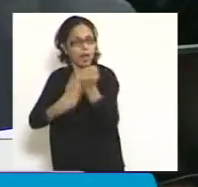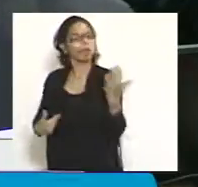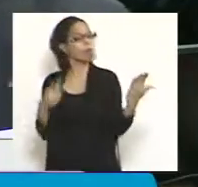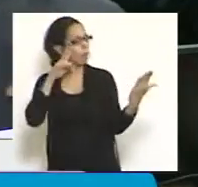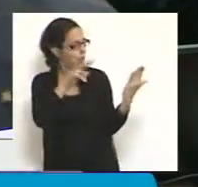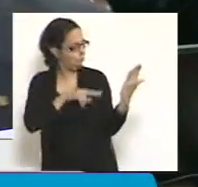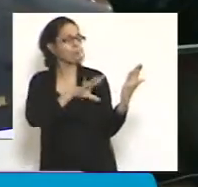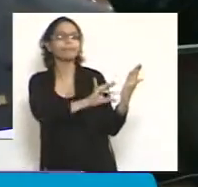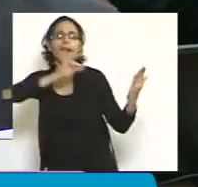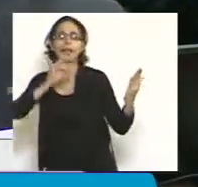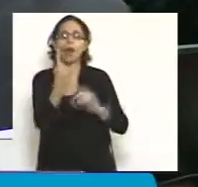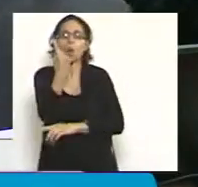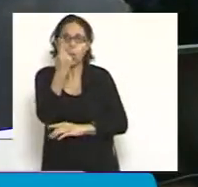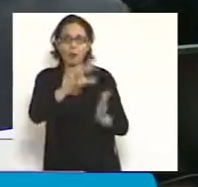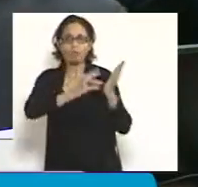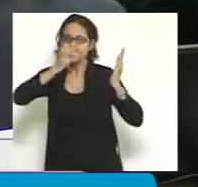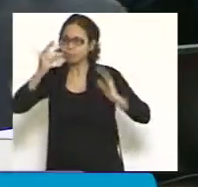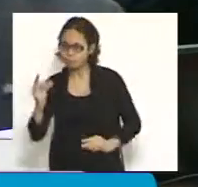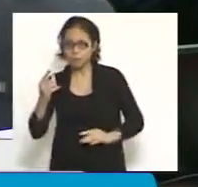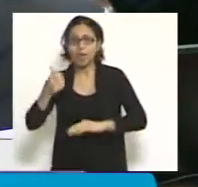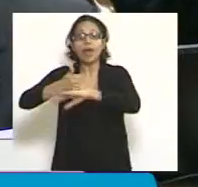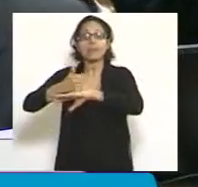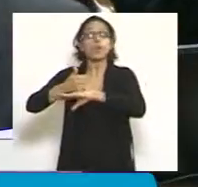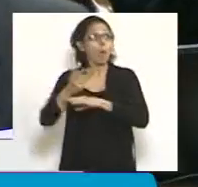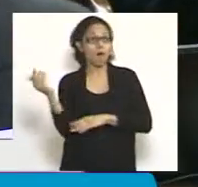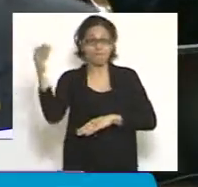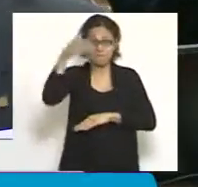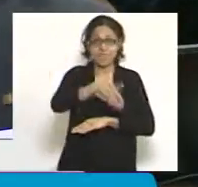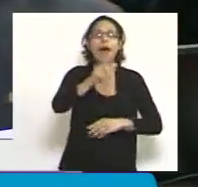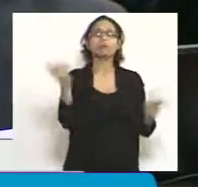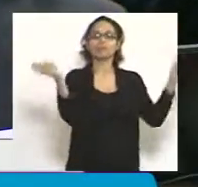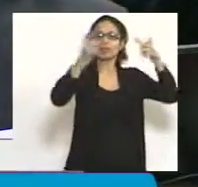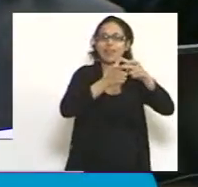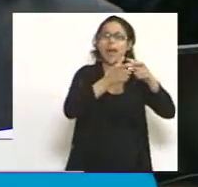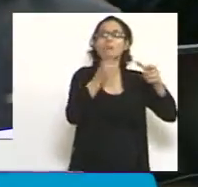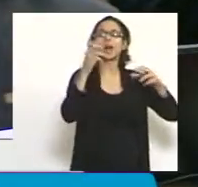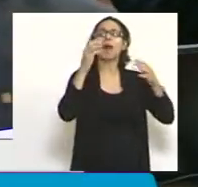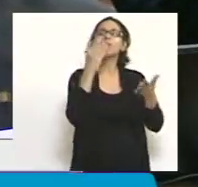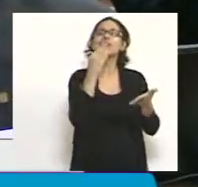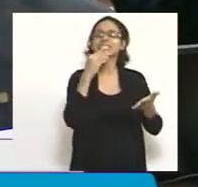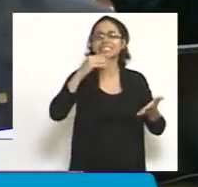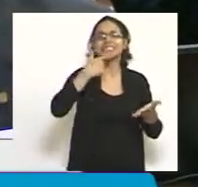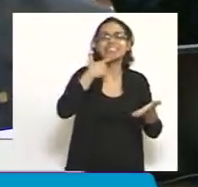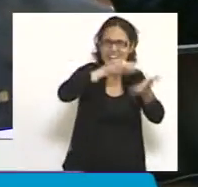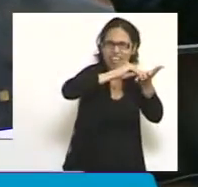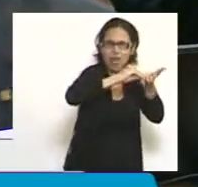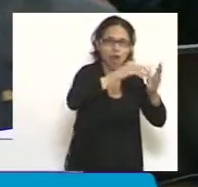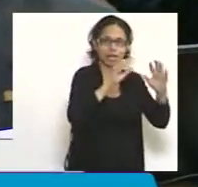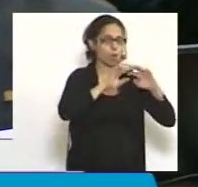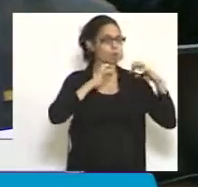y viene al Poder Legislativo, más precisamente a la Cámara de Senadores, donde con las 2/3 partes de sus